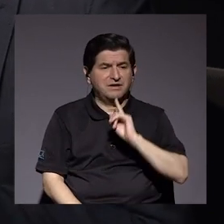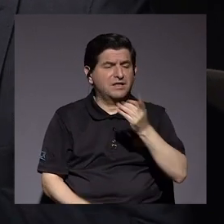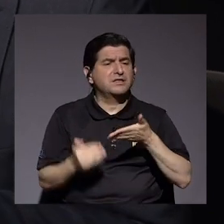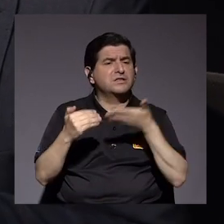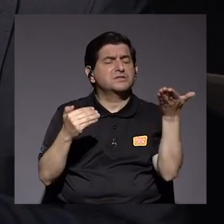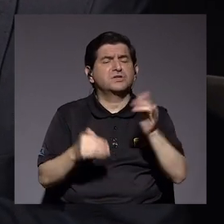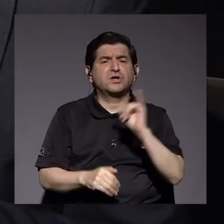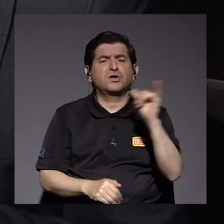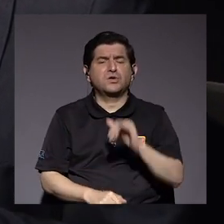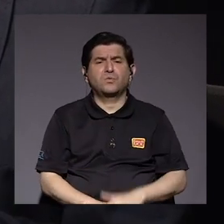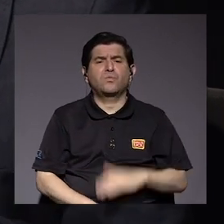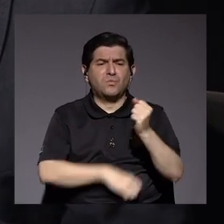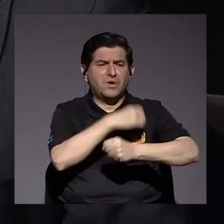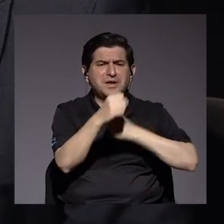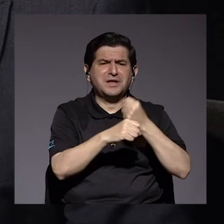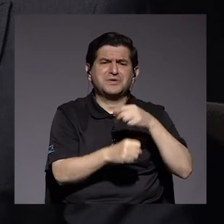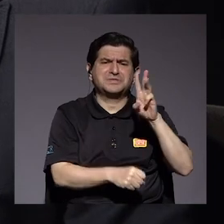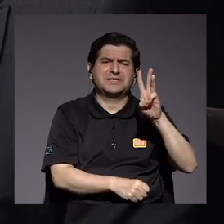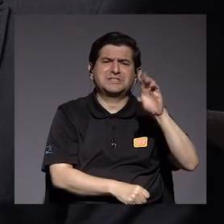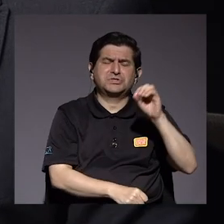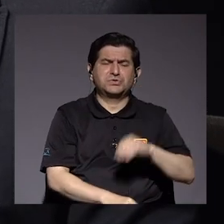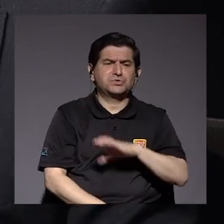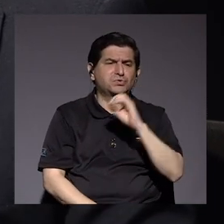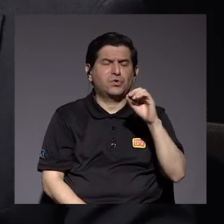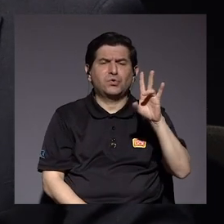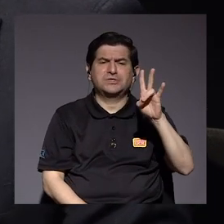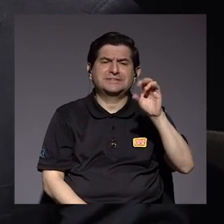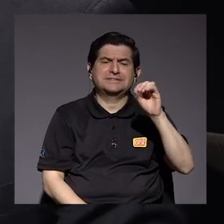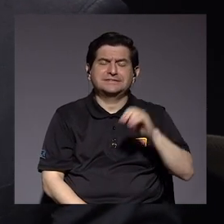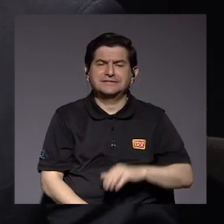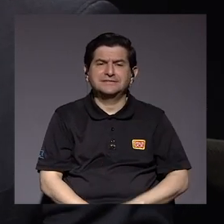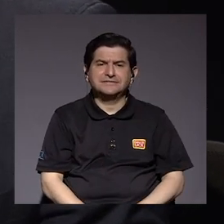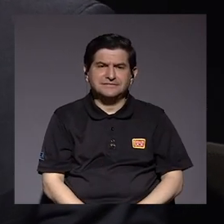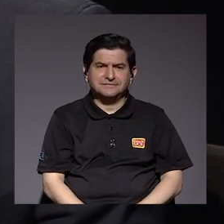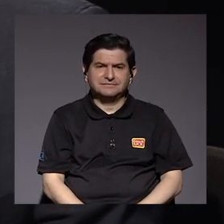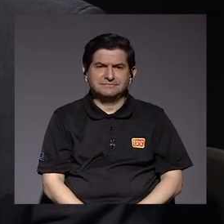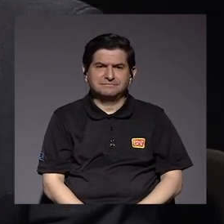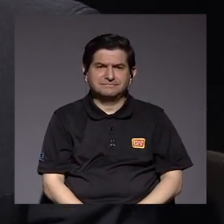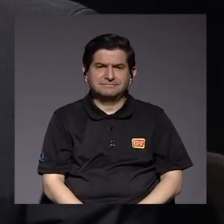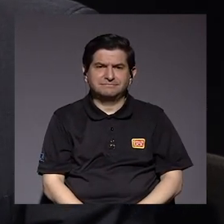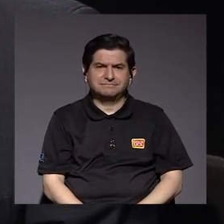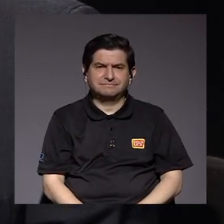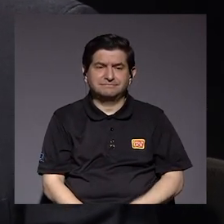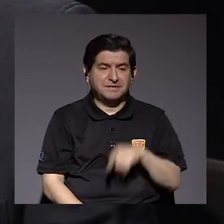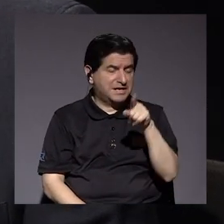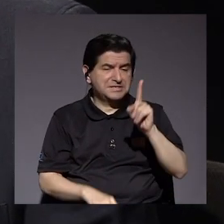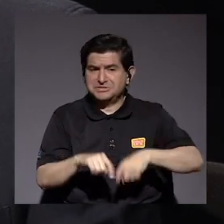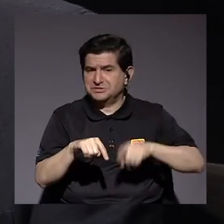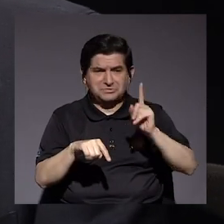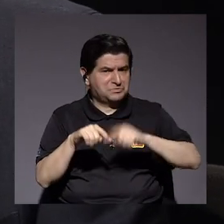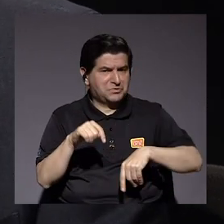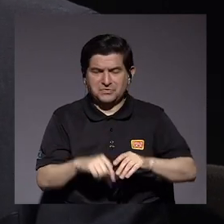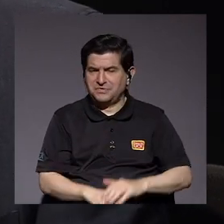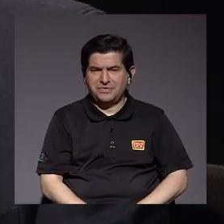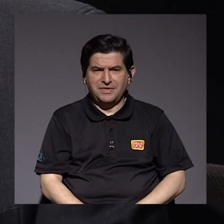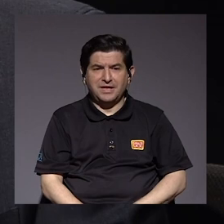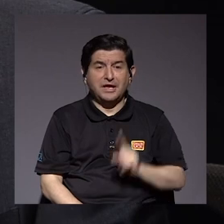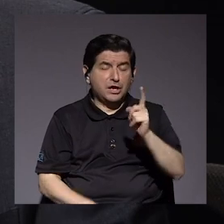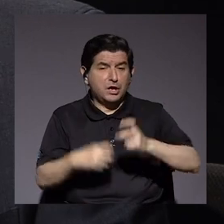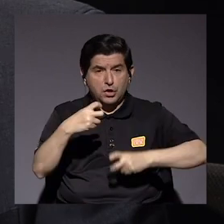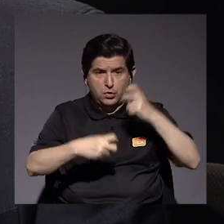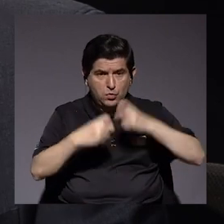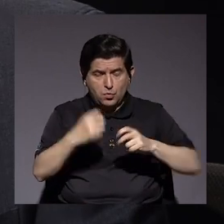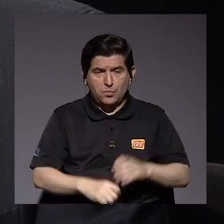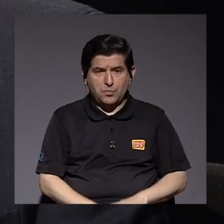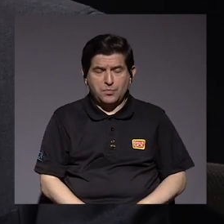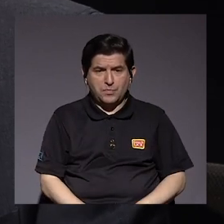declaran cosas como si estuvieran en los años 60 o en los años 70 así no se puede o sea hay un